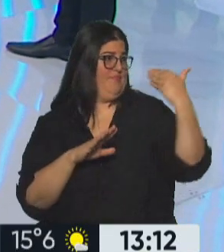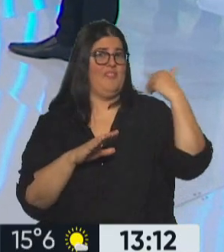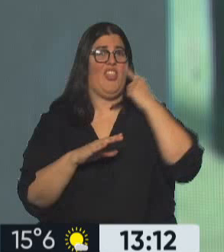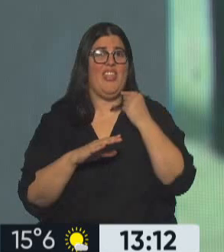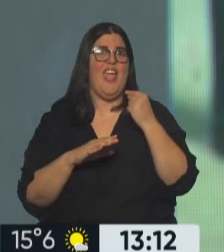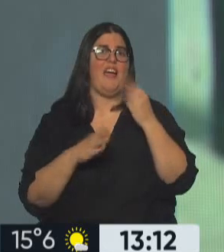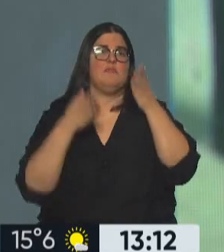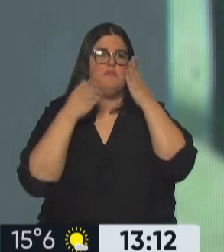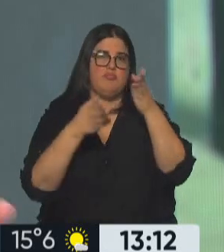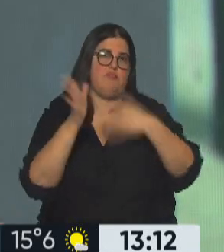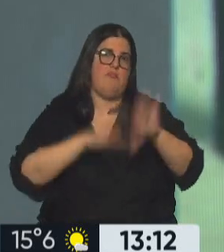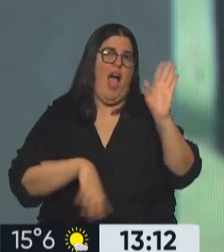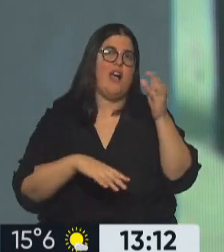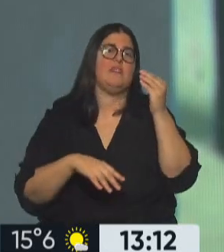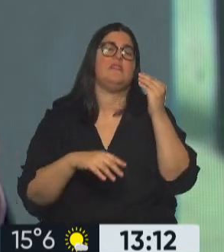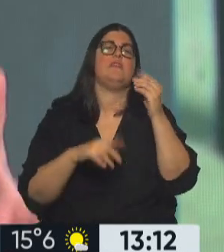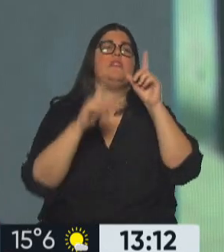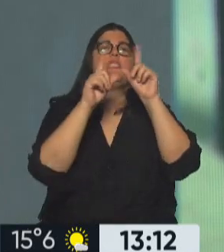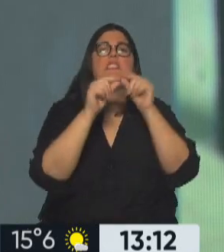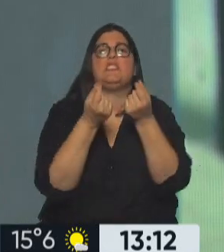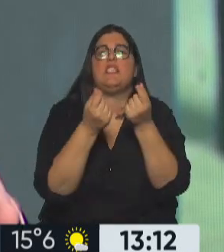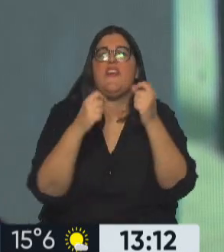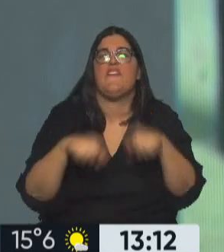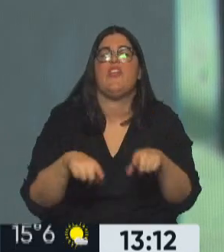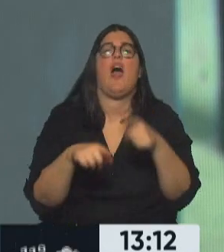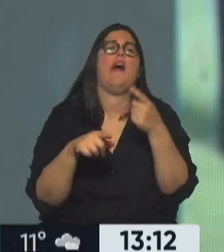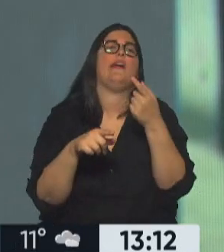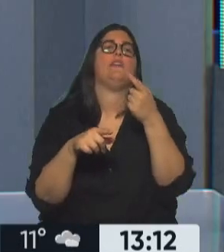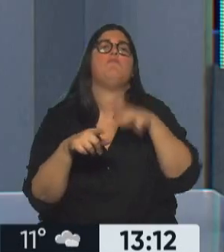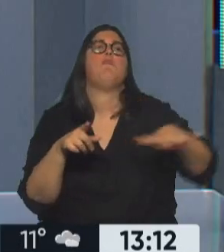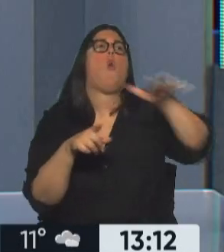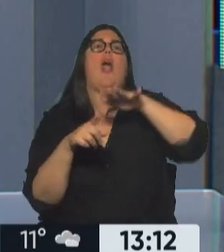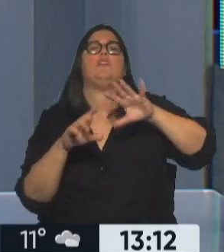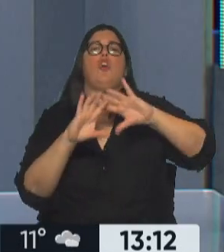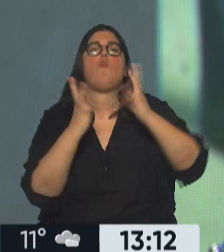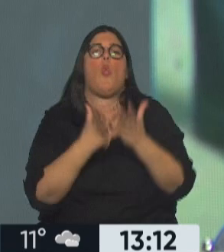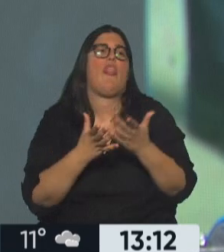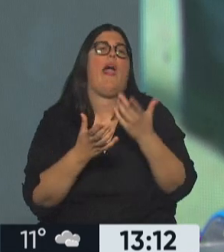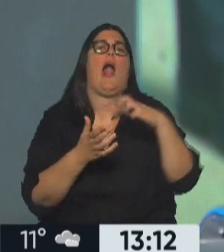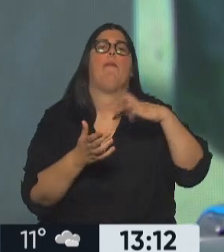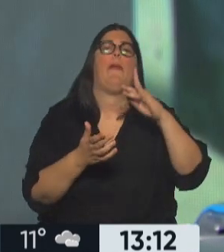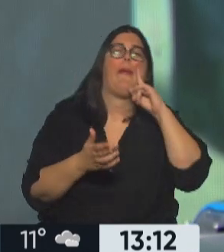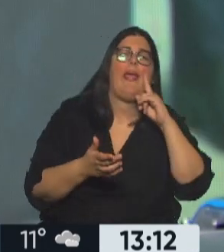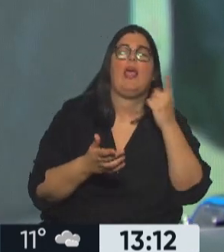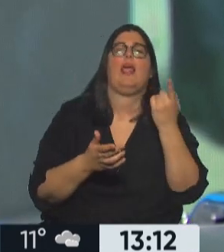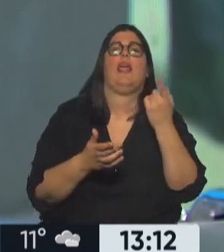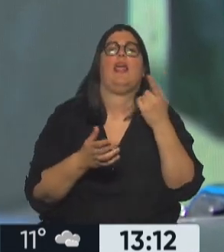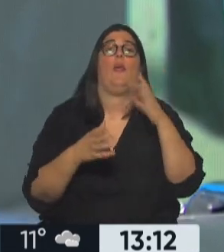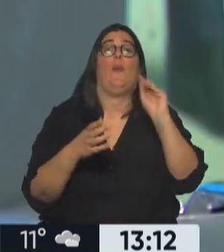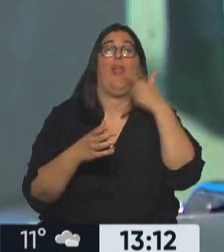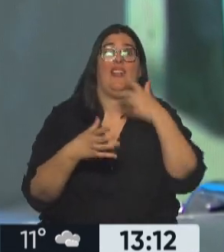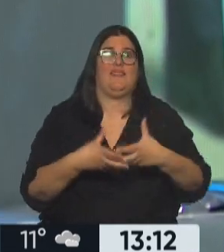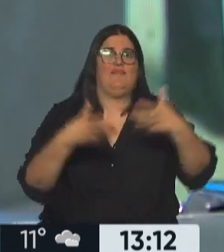especial atención a las grandes cifras, a lo que representa en términos de población mundial, de PBI mundial, esta extensión de los